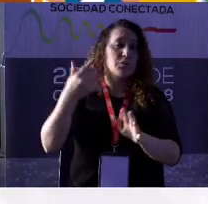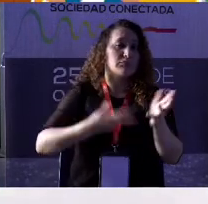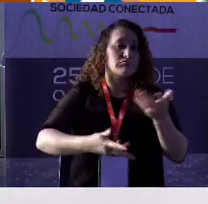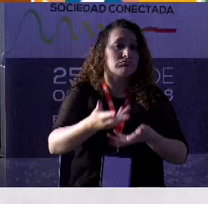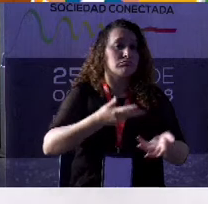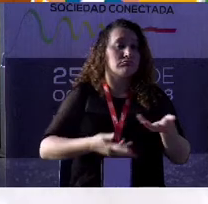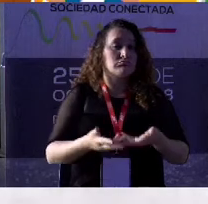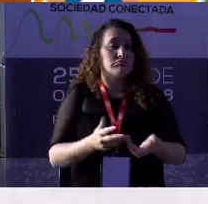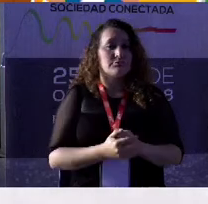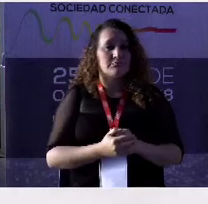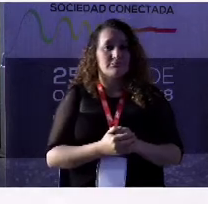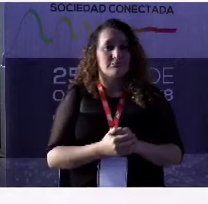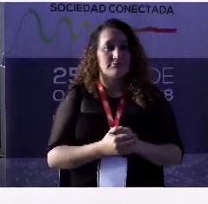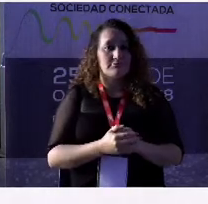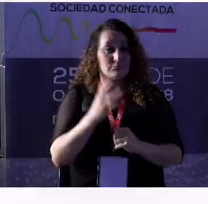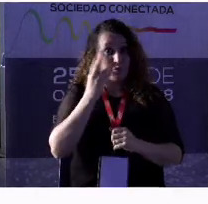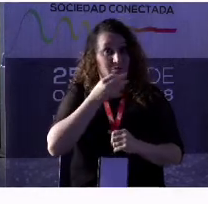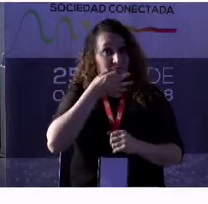bonito